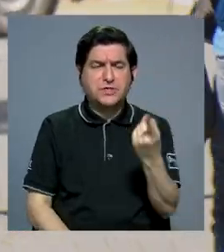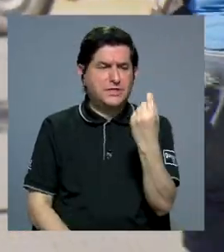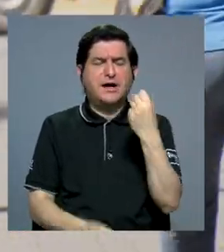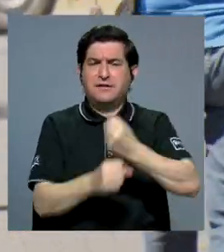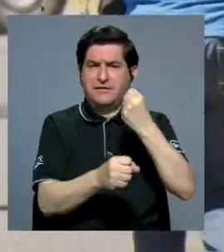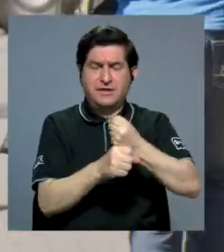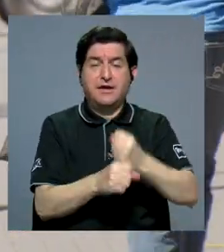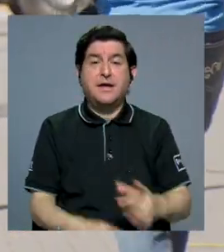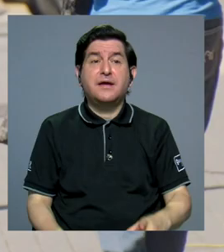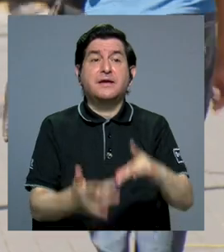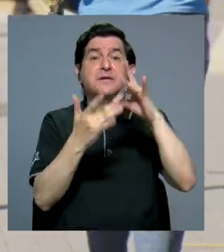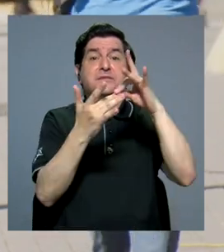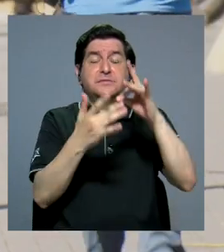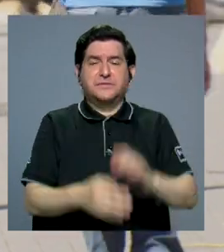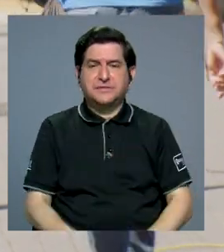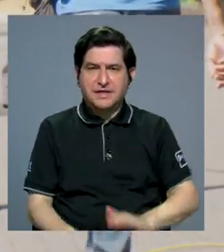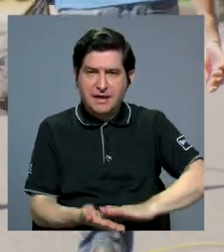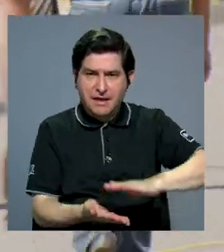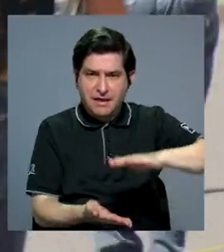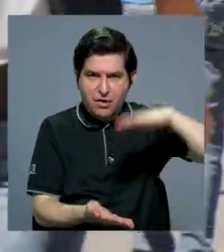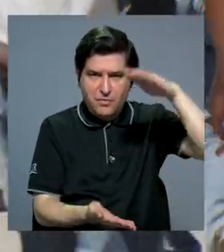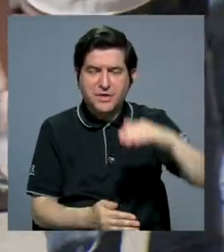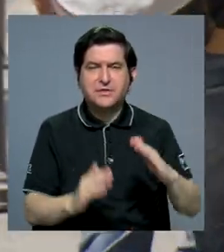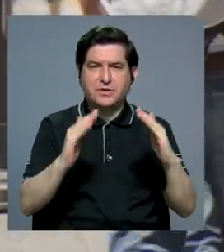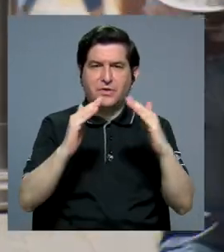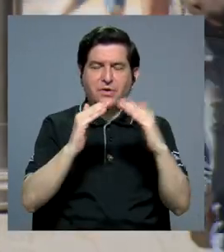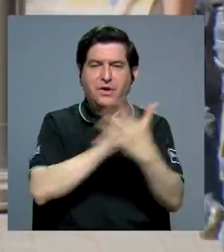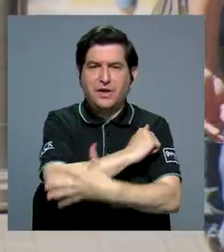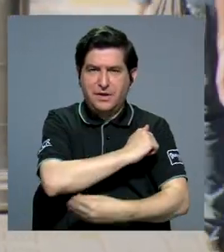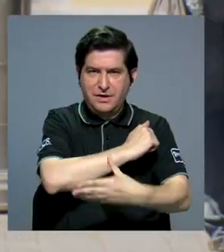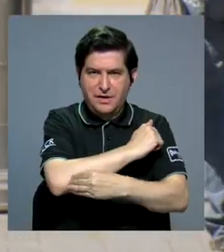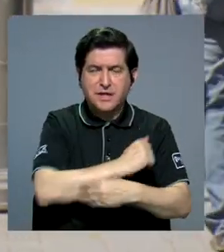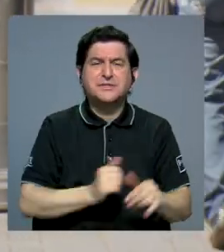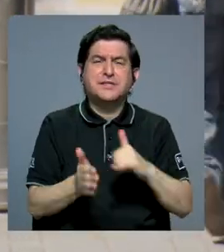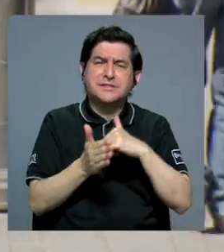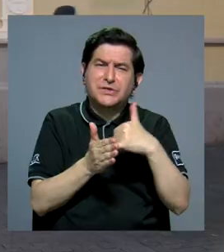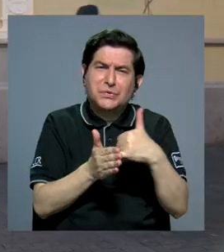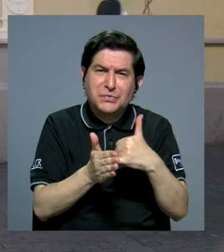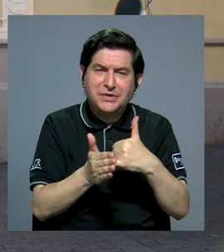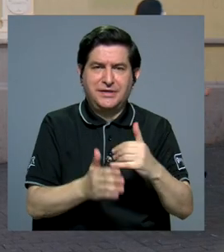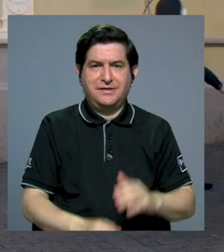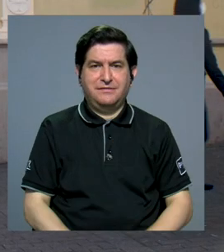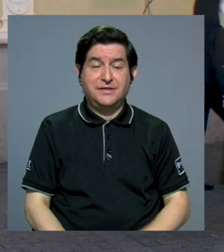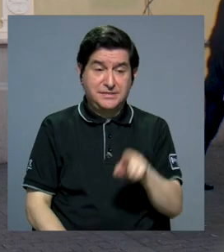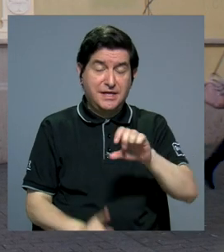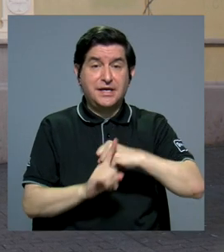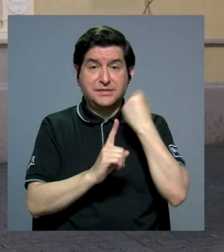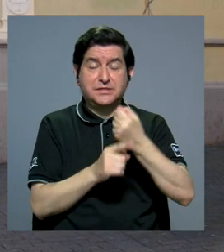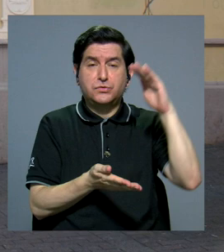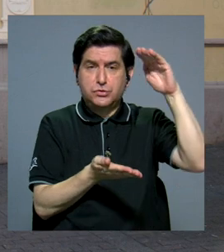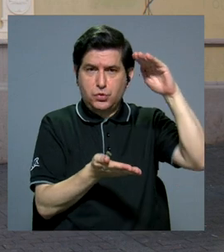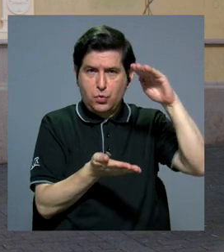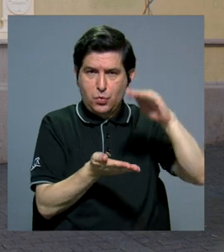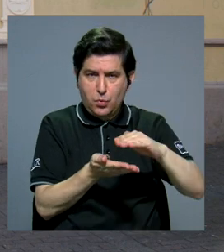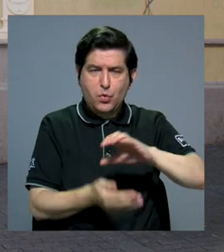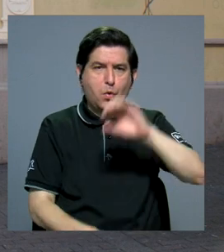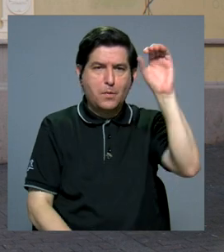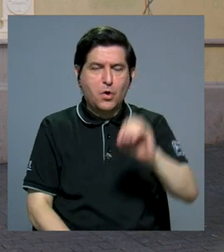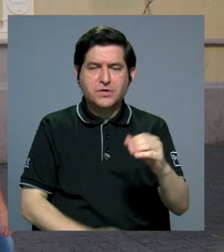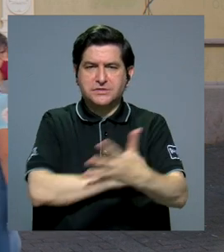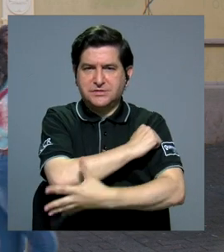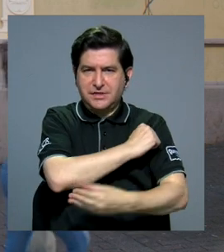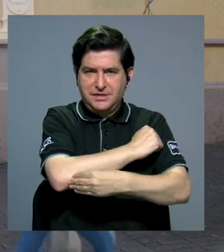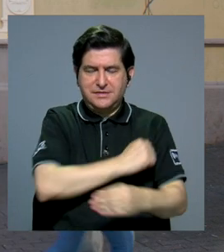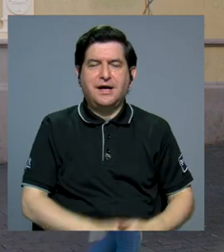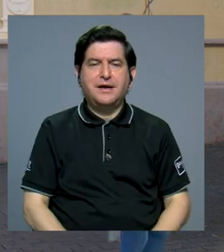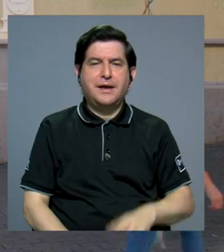desempleo y sobre todo aumentó en los hogares pobres o vulnerables, ¿verdad? Entonces eso hizo disminuir bastante la tasa de